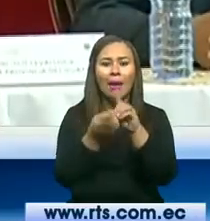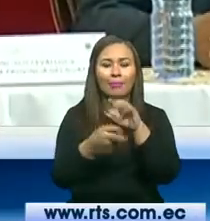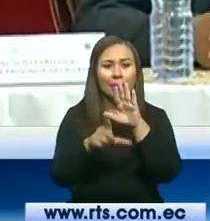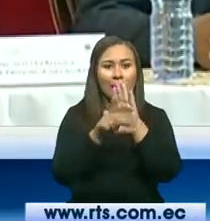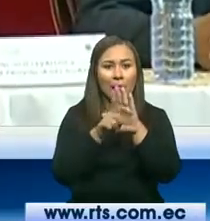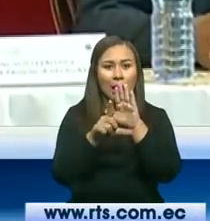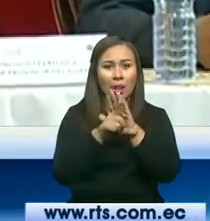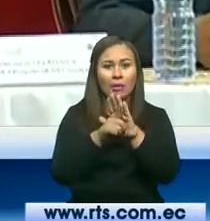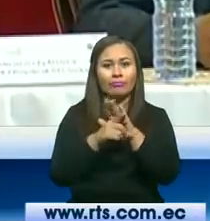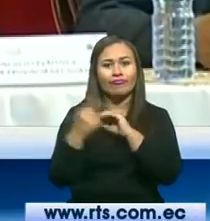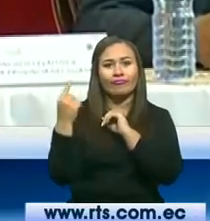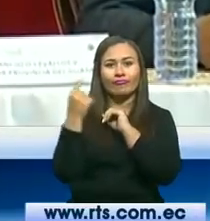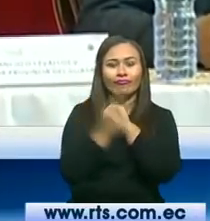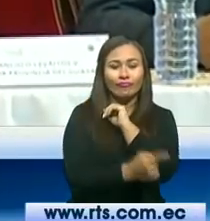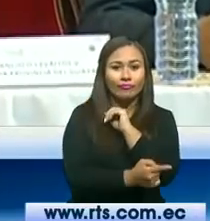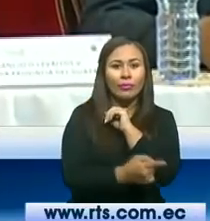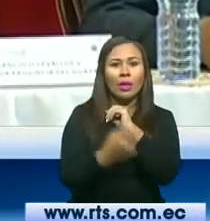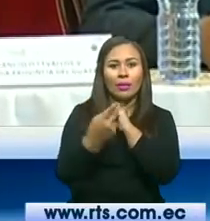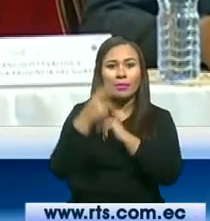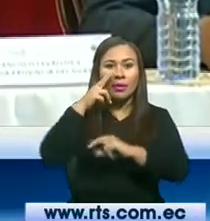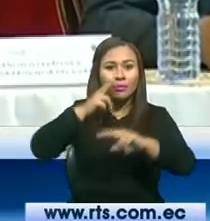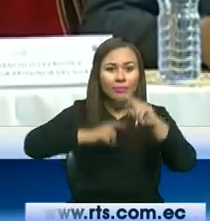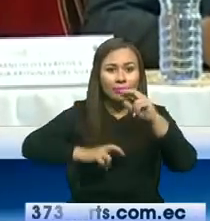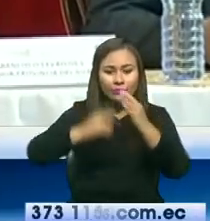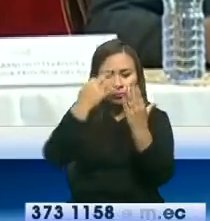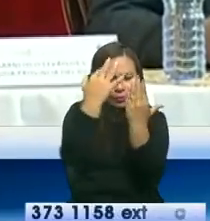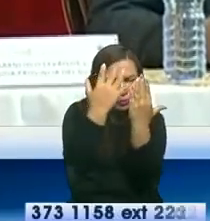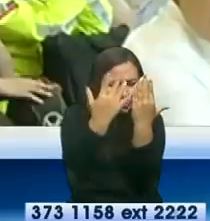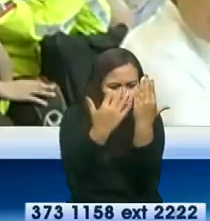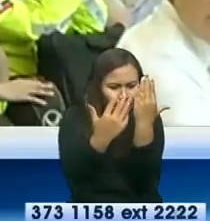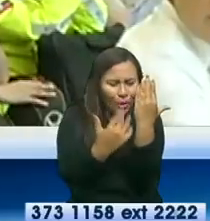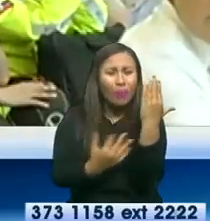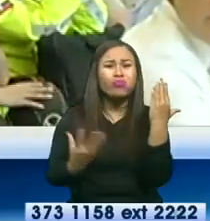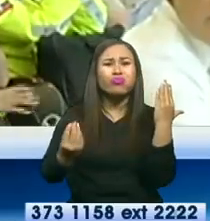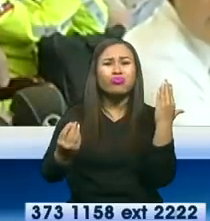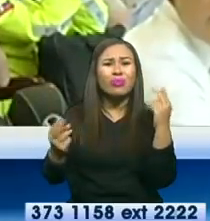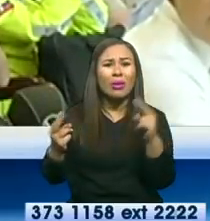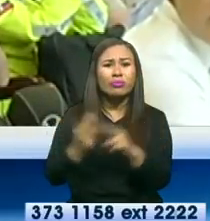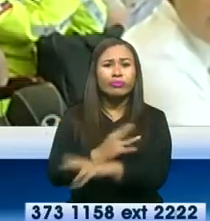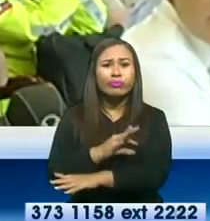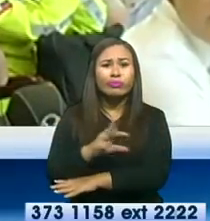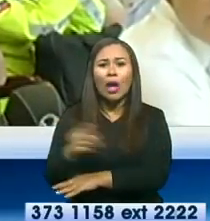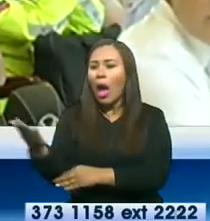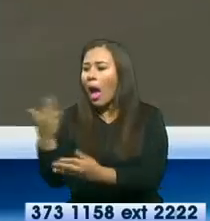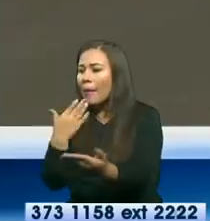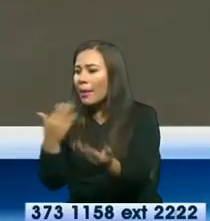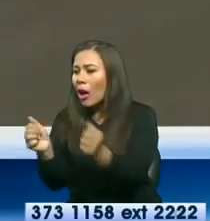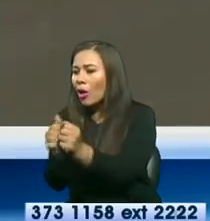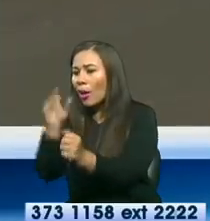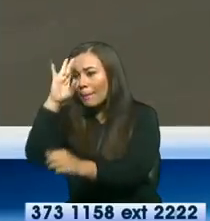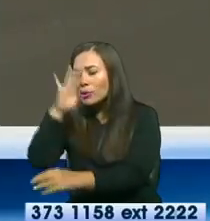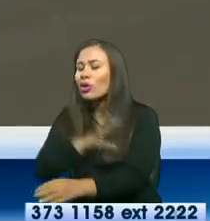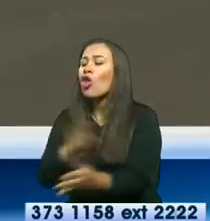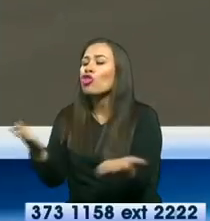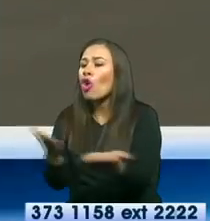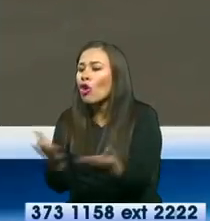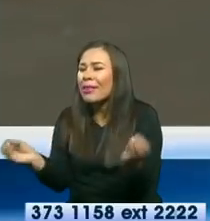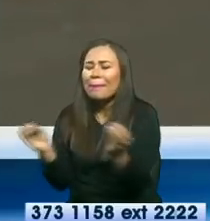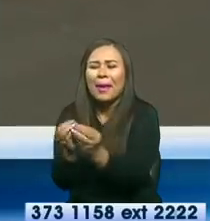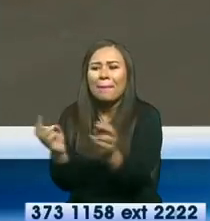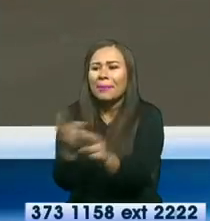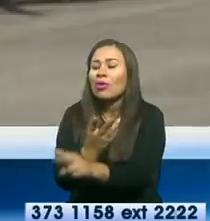Integral Penal. Revisaron las últimas cifras e índices delictivos con los jefes policiales y mencionaron que el próximo sector a